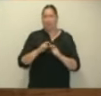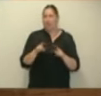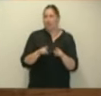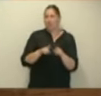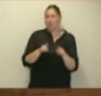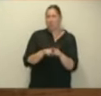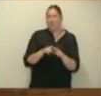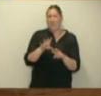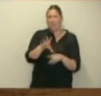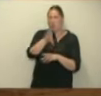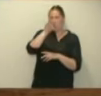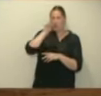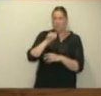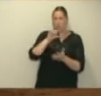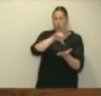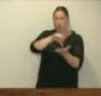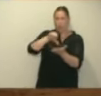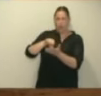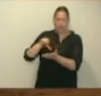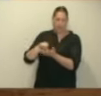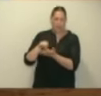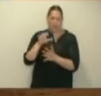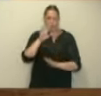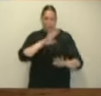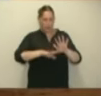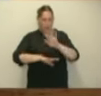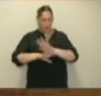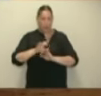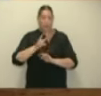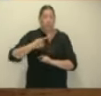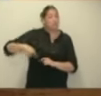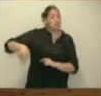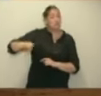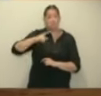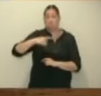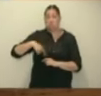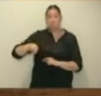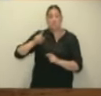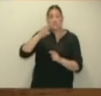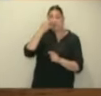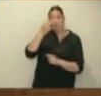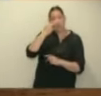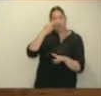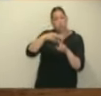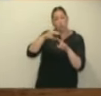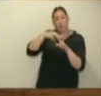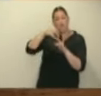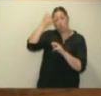ciudadanos de lo que hacemos aquí en esta casa. Creo que nadie, por interés partidista,